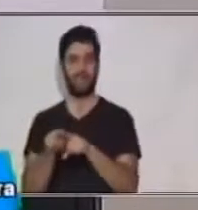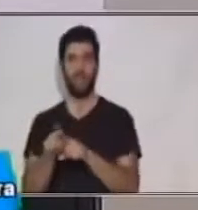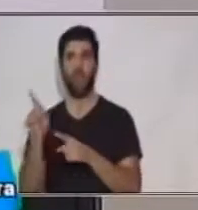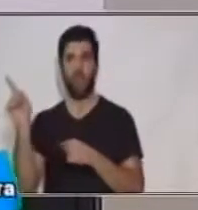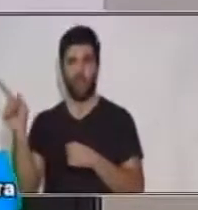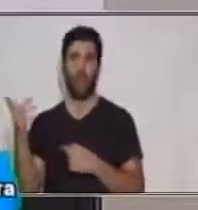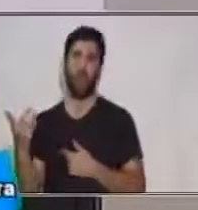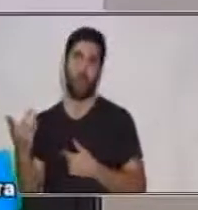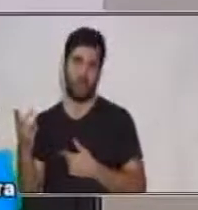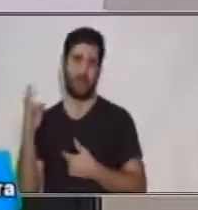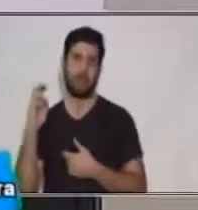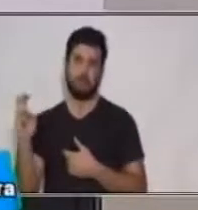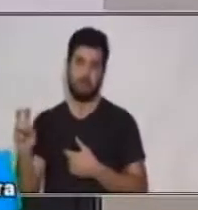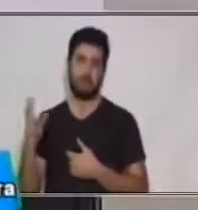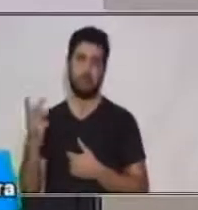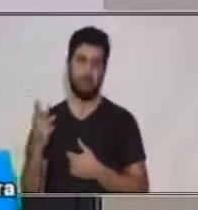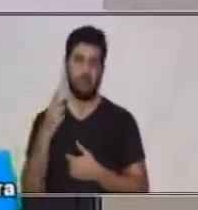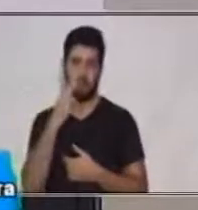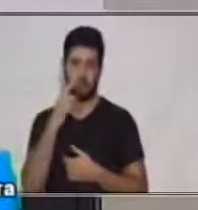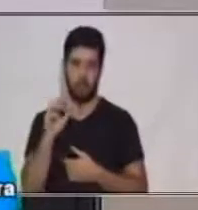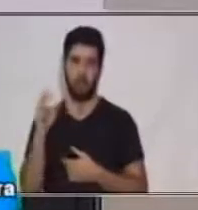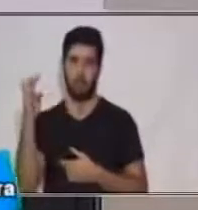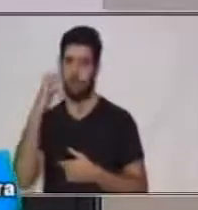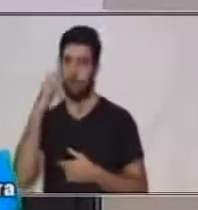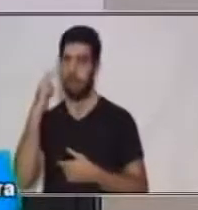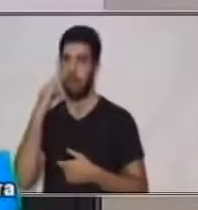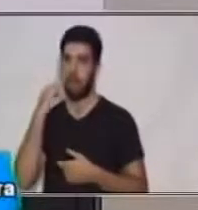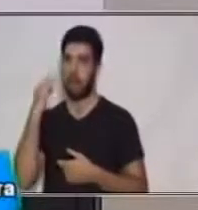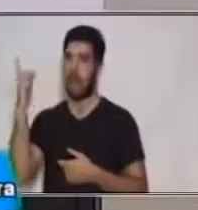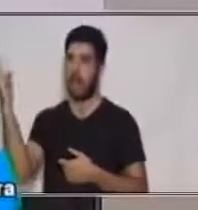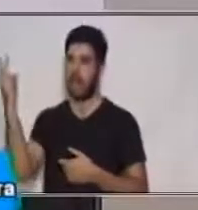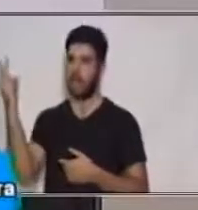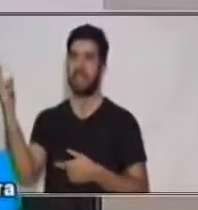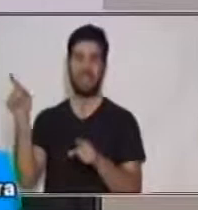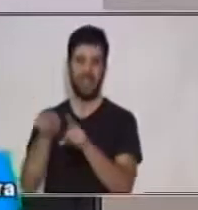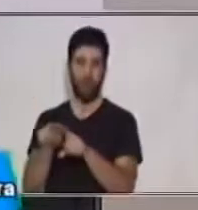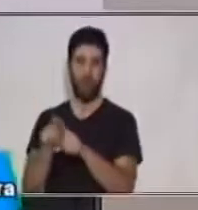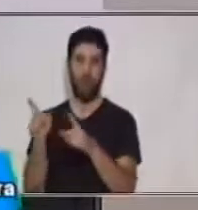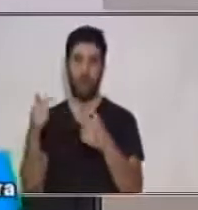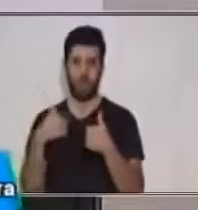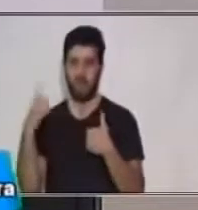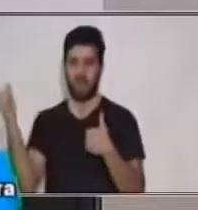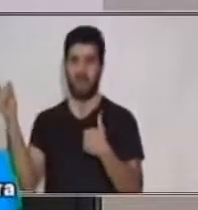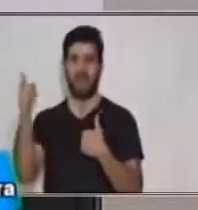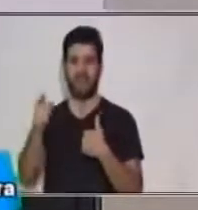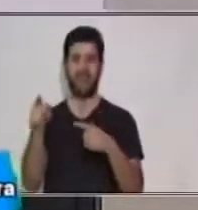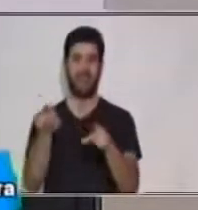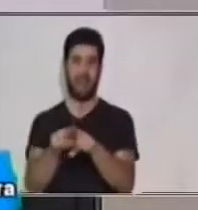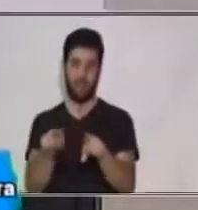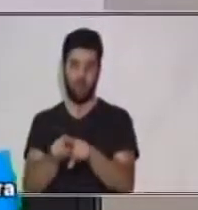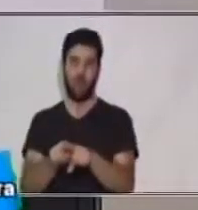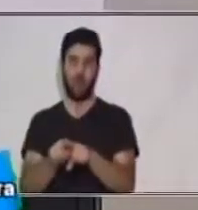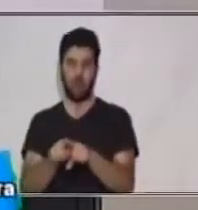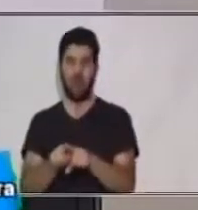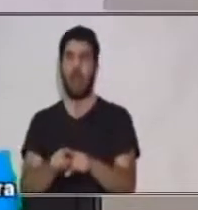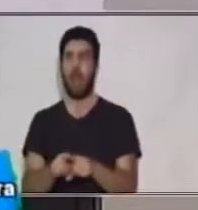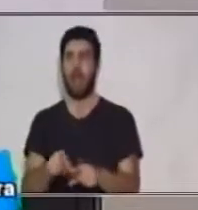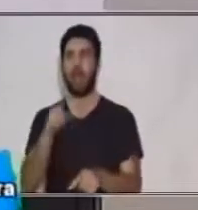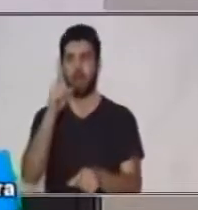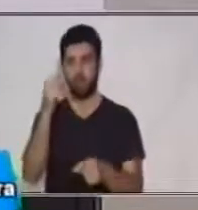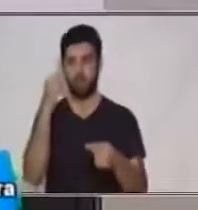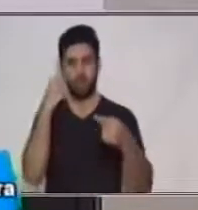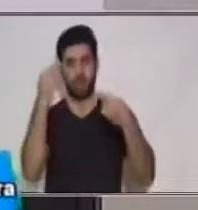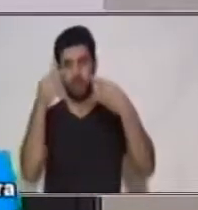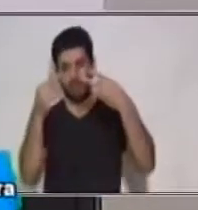Pues mi mamá. ¿Y quién es el papá de mi hermano? Pues mi papá. Entonces, así puedes ir descubriendo cada